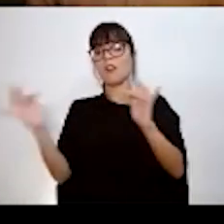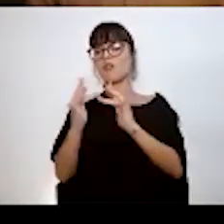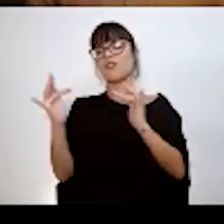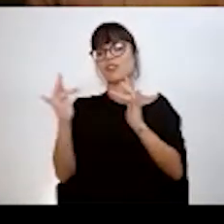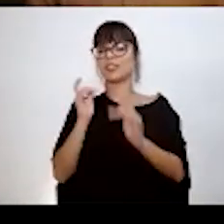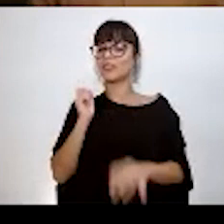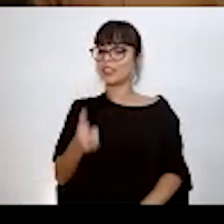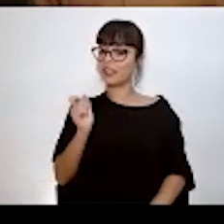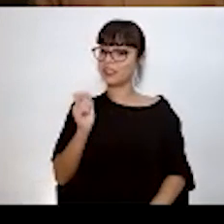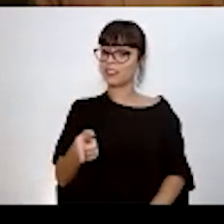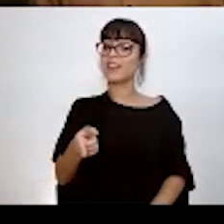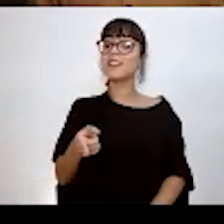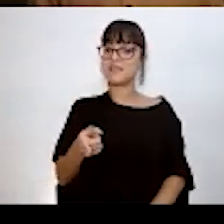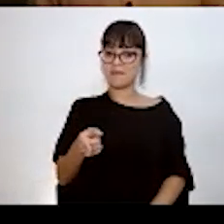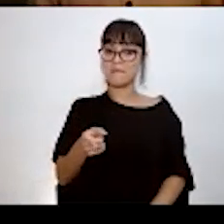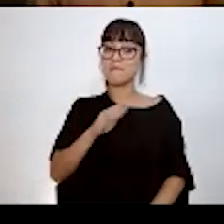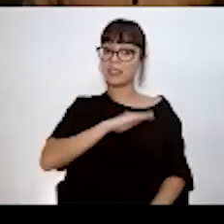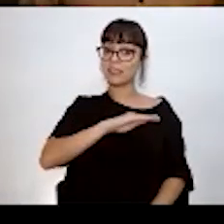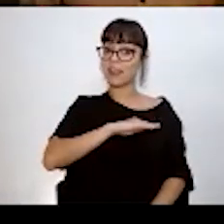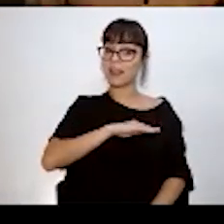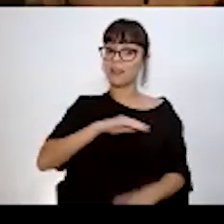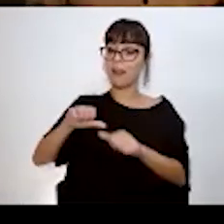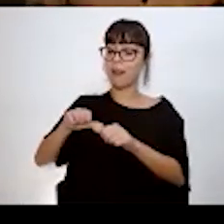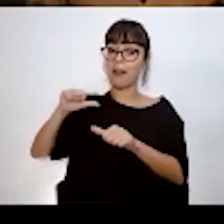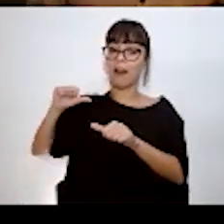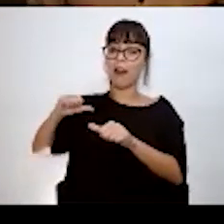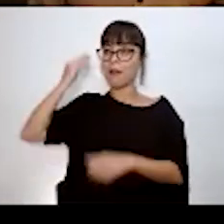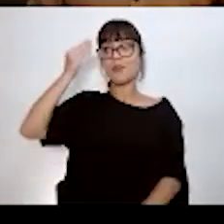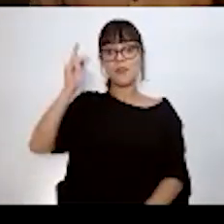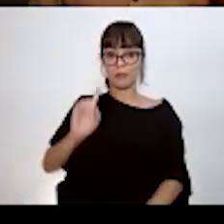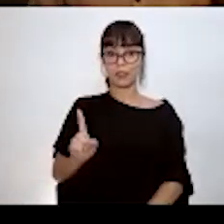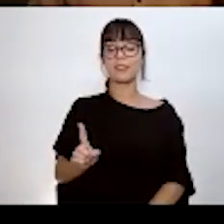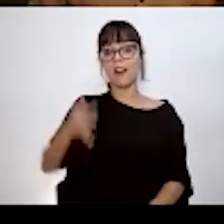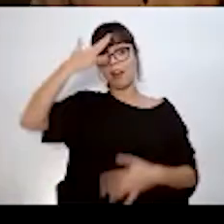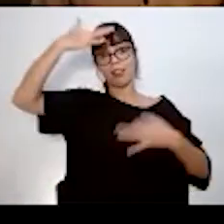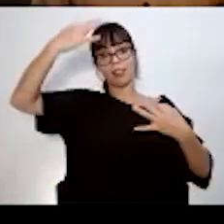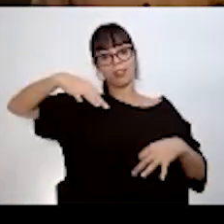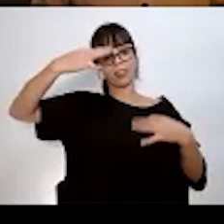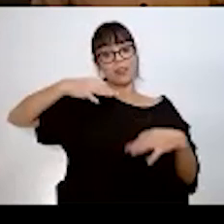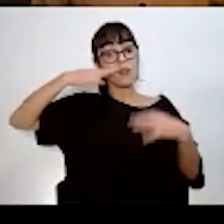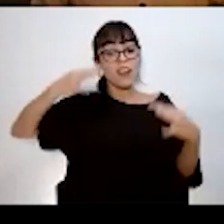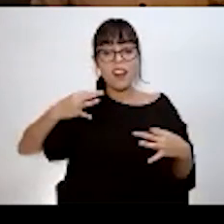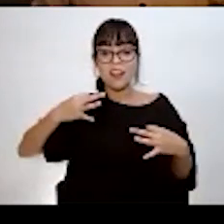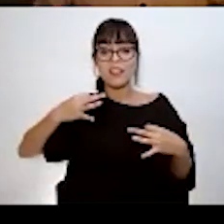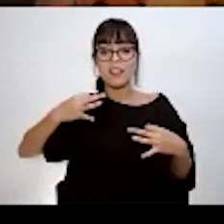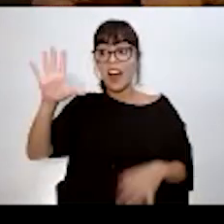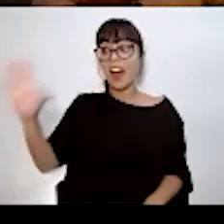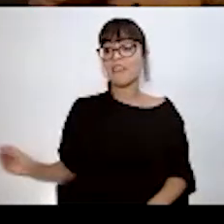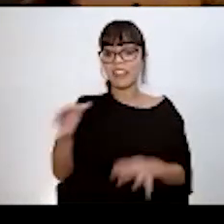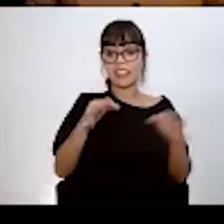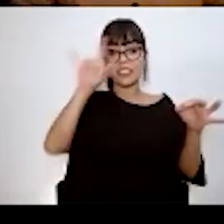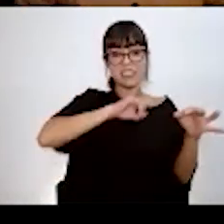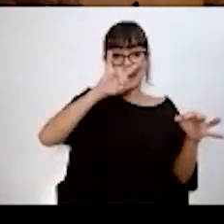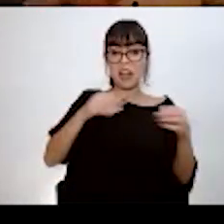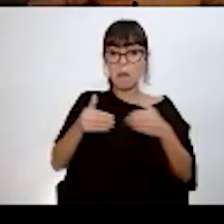regulares que lo que habíamos pensado hasta el momento. Nuestra relación con el norte de África no se limita al momento inicial del poblamiento, sino que lo vamos a